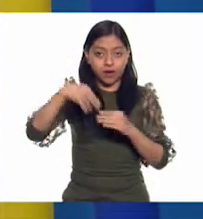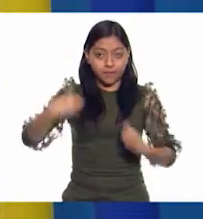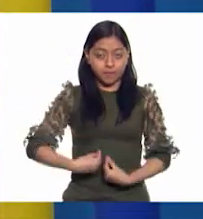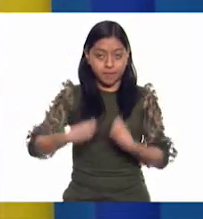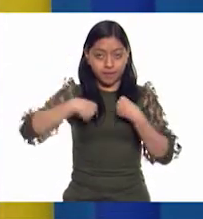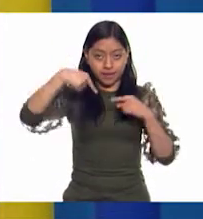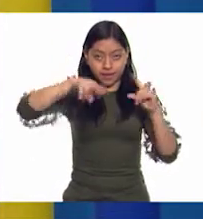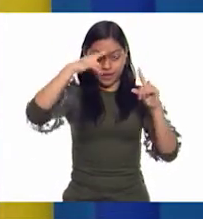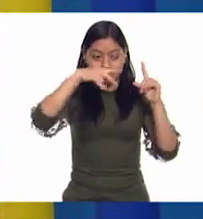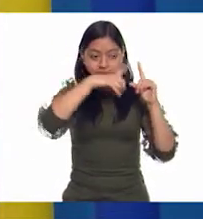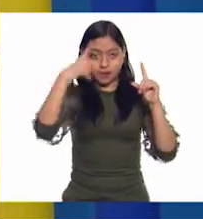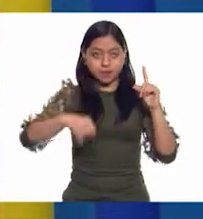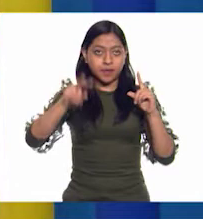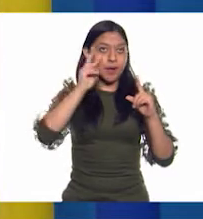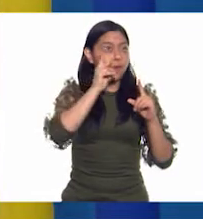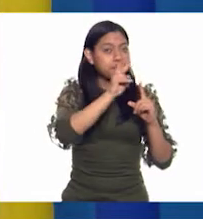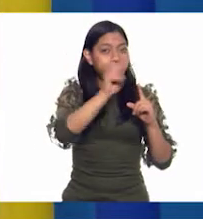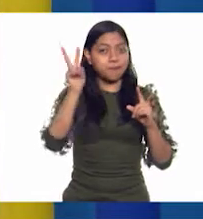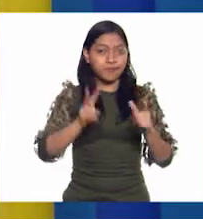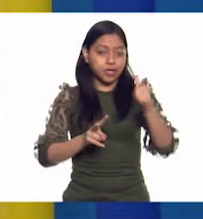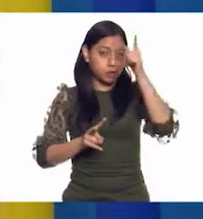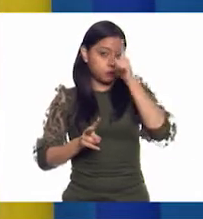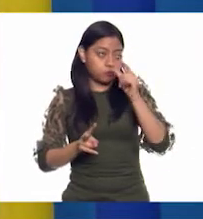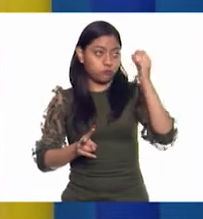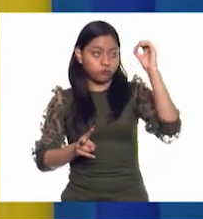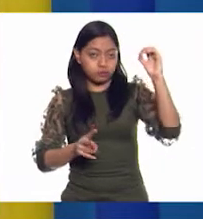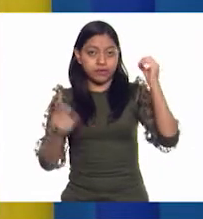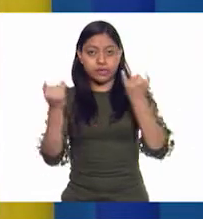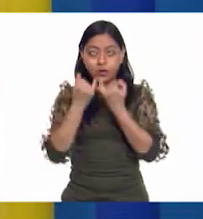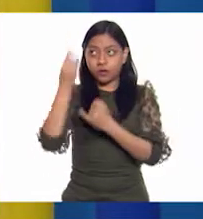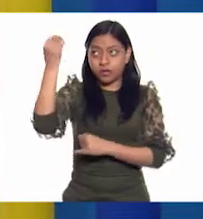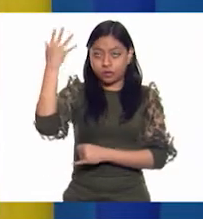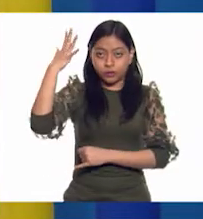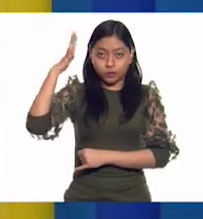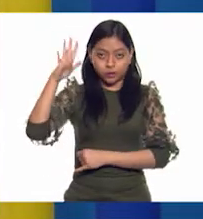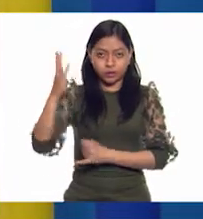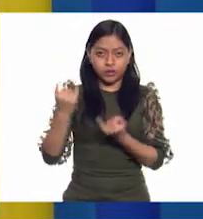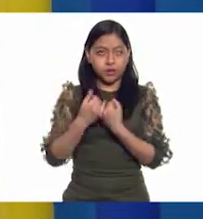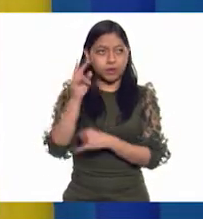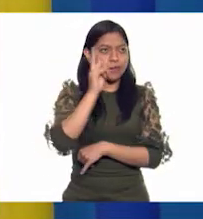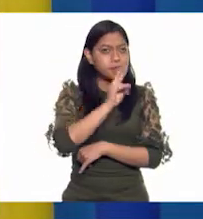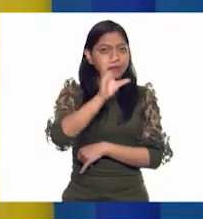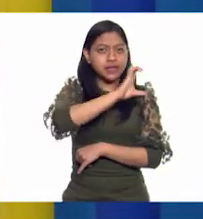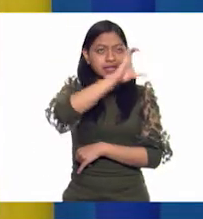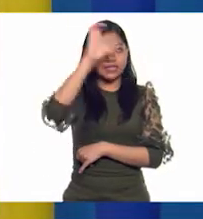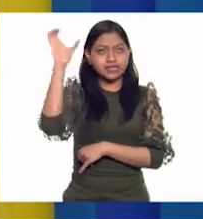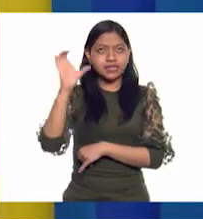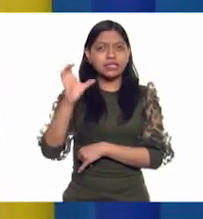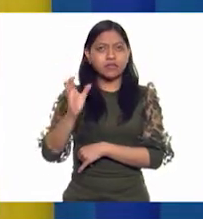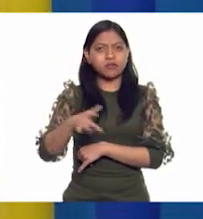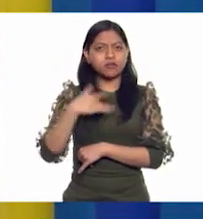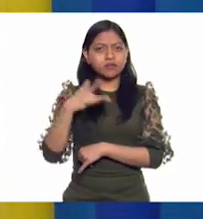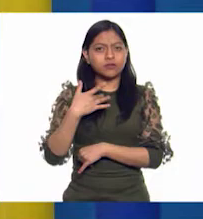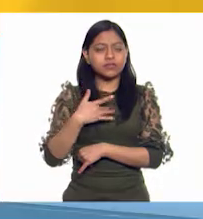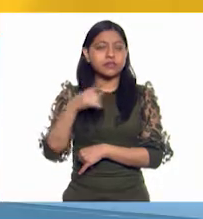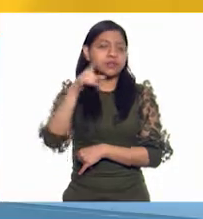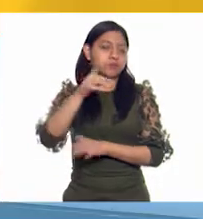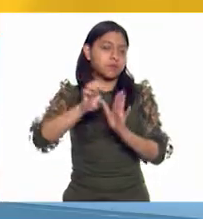cuerpos celestes como el sol y la luna, e interpretaban los fenómenos naturales, por ejemplo, los